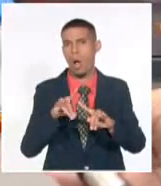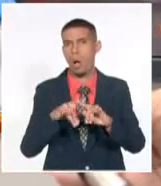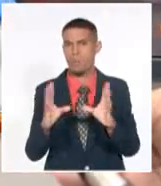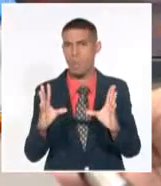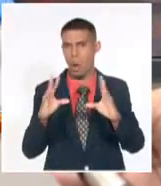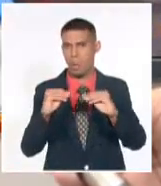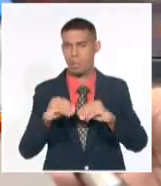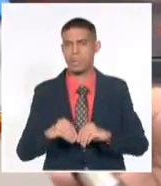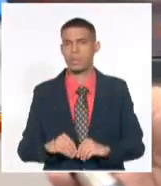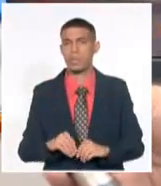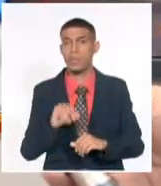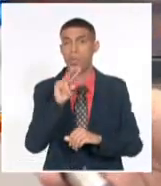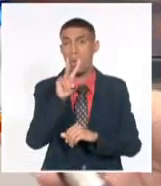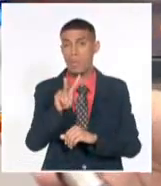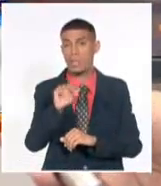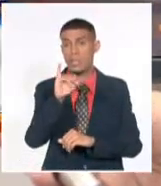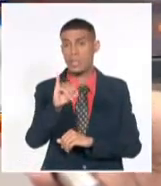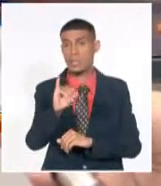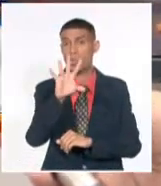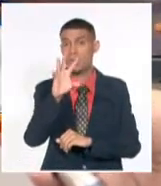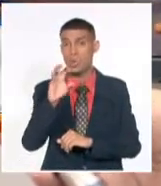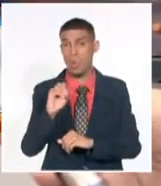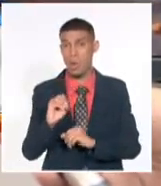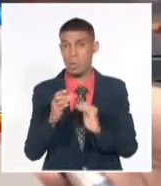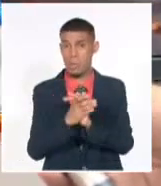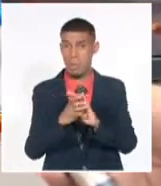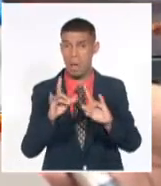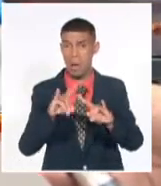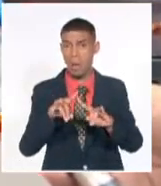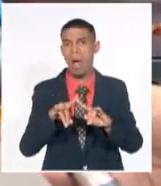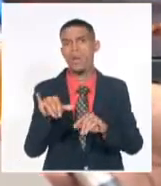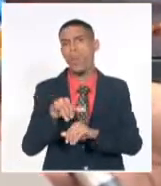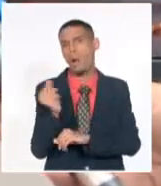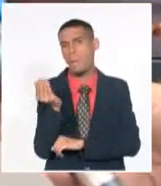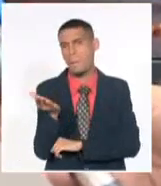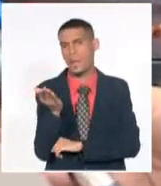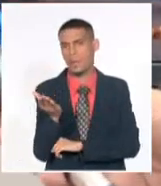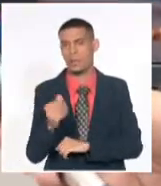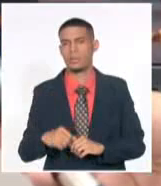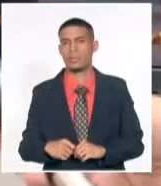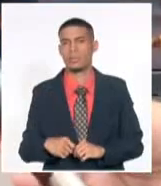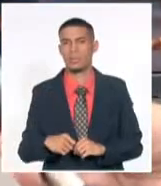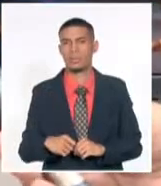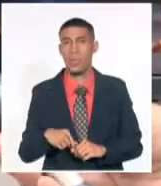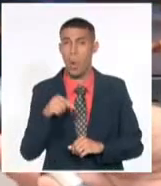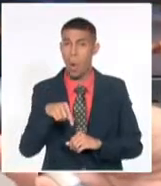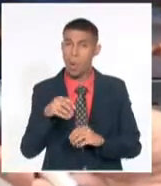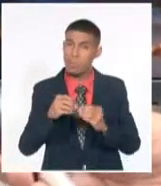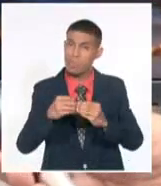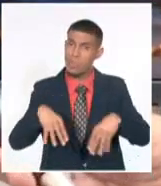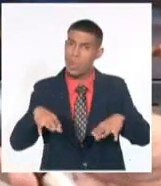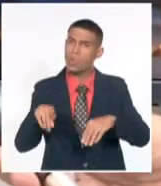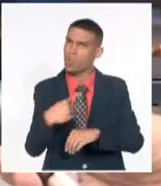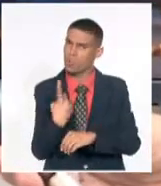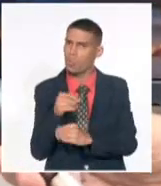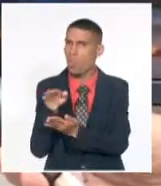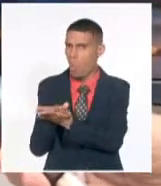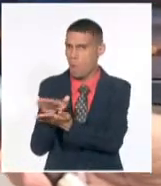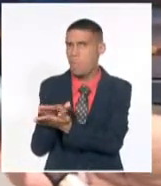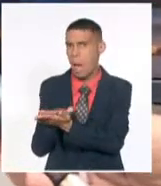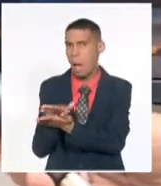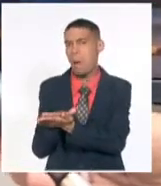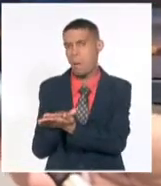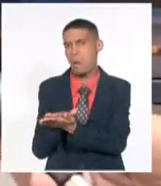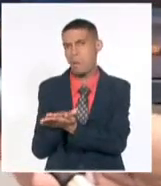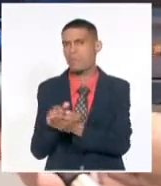demanda y 2650 de eh de demanda para esa hora quiere decir que para que tenemos una reserva de 120 mw y